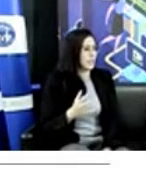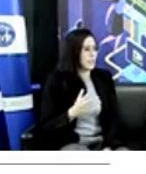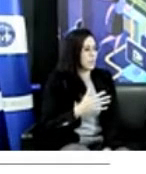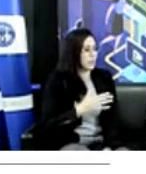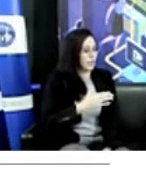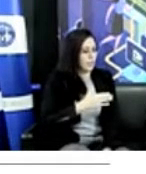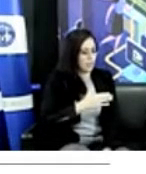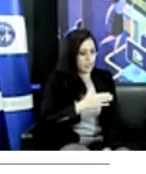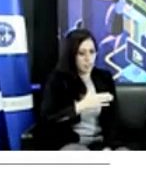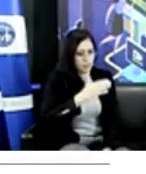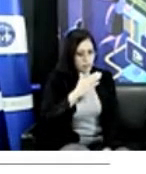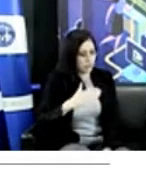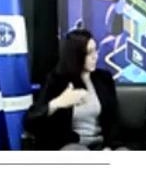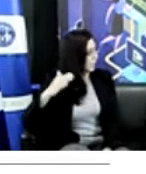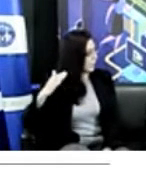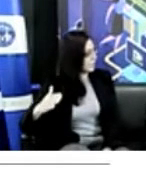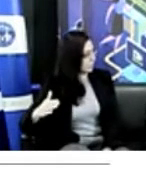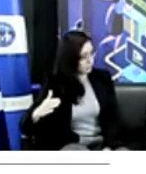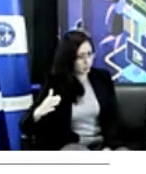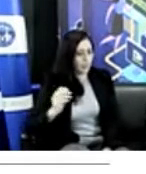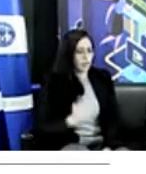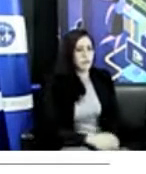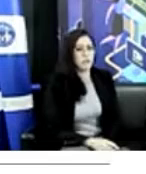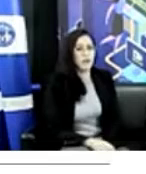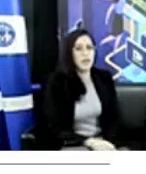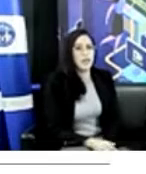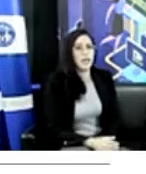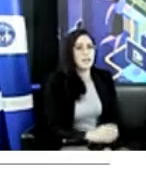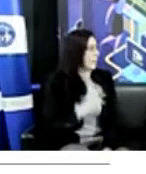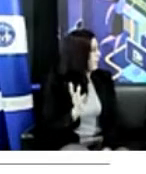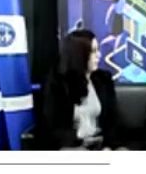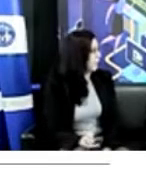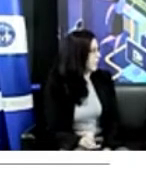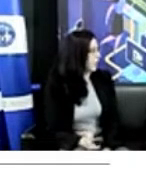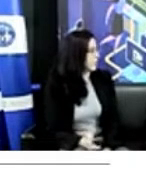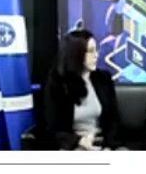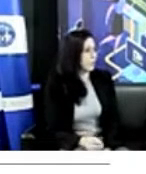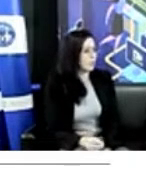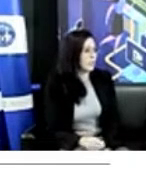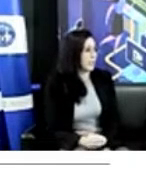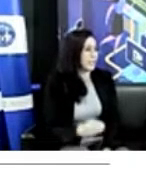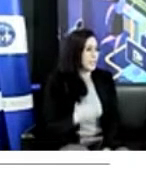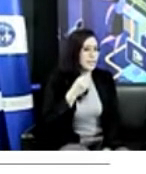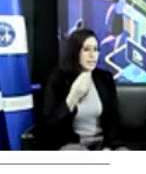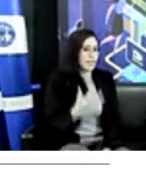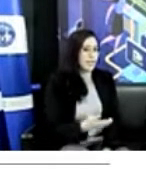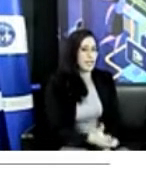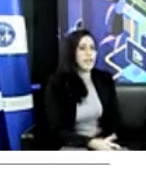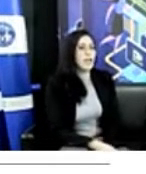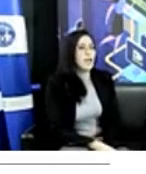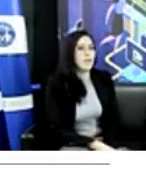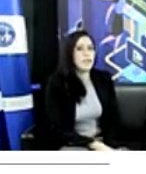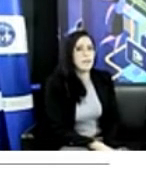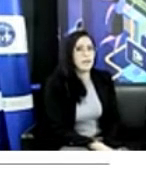esta transición de los riesgos que hay en su nivel de consumo, se van, ¿no? Entonces, por eso es que nacen estas